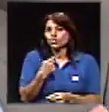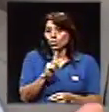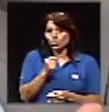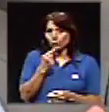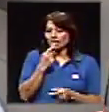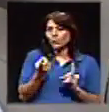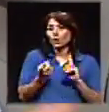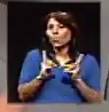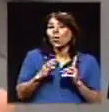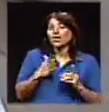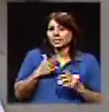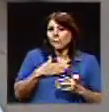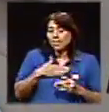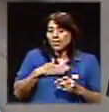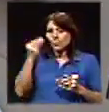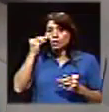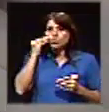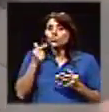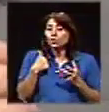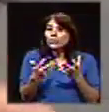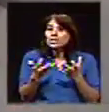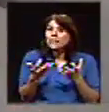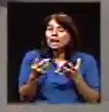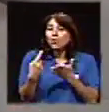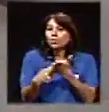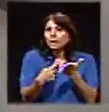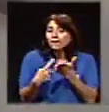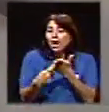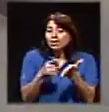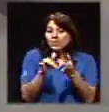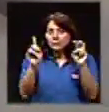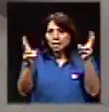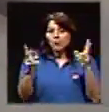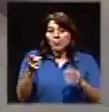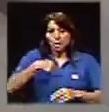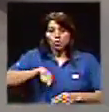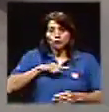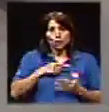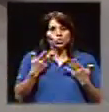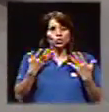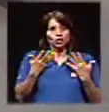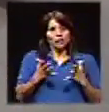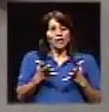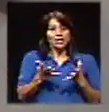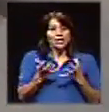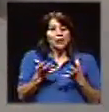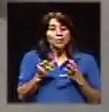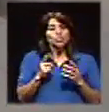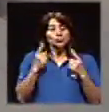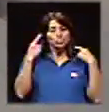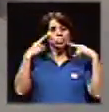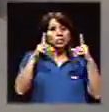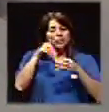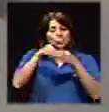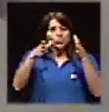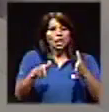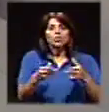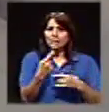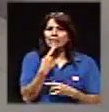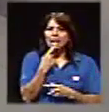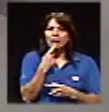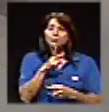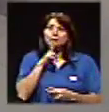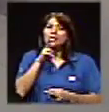posición. Quisiera que hubiera un debate sobre eso y que nosotros los que estamos en las papeletas diputadiles dijéramos con claridad qué opinamos de cada una de las